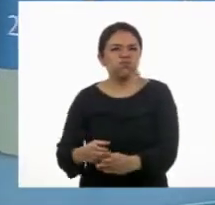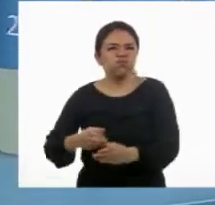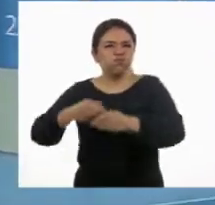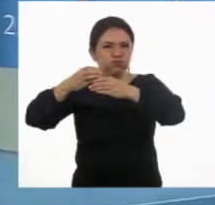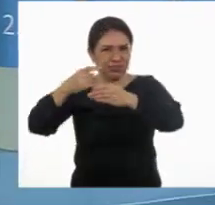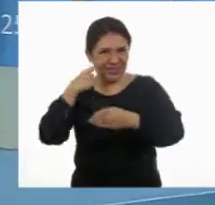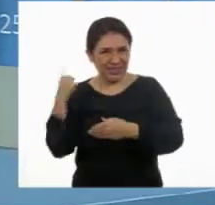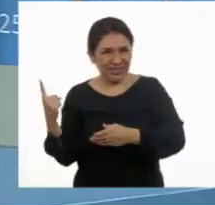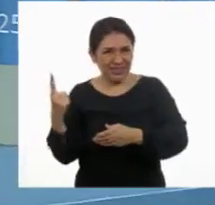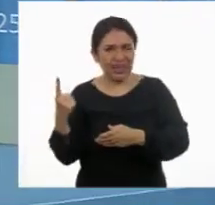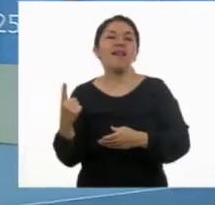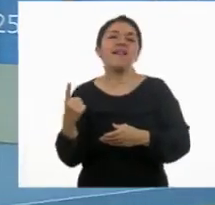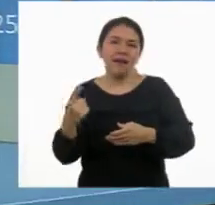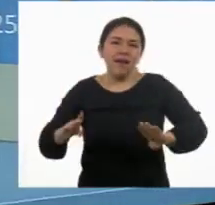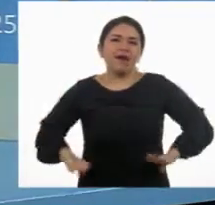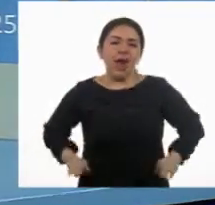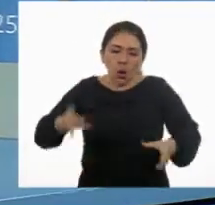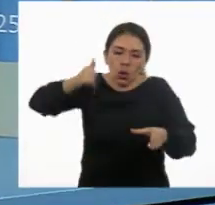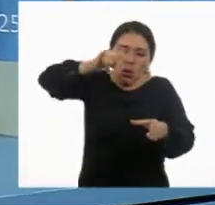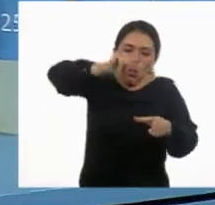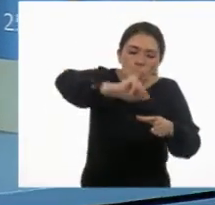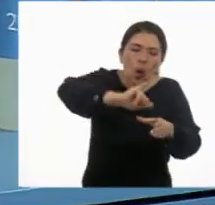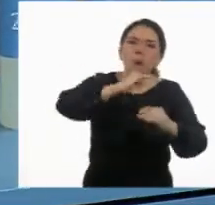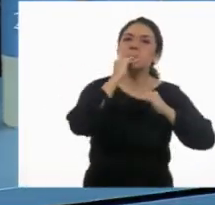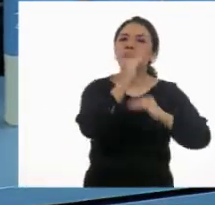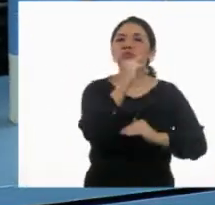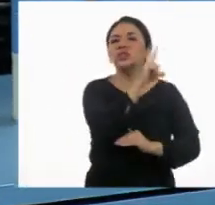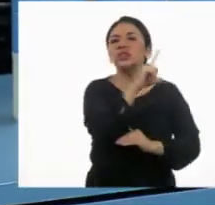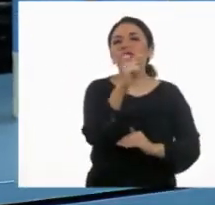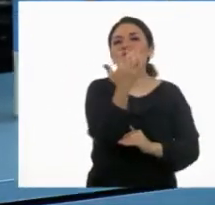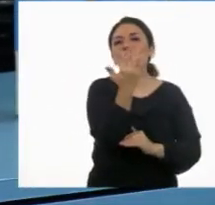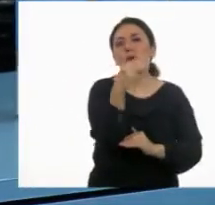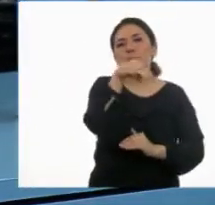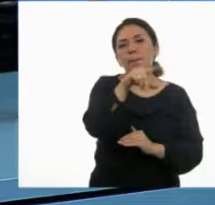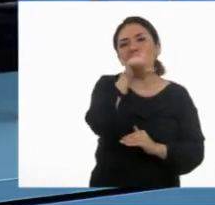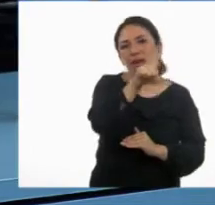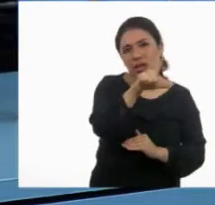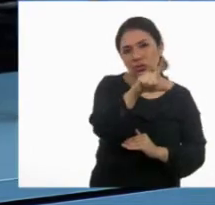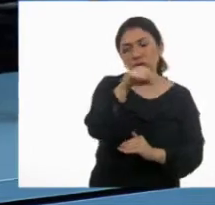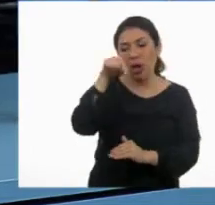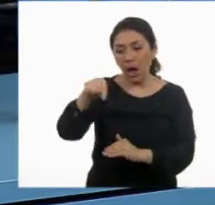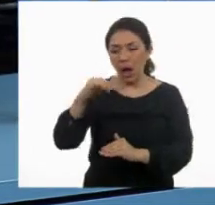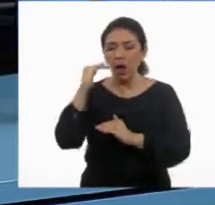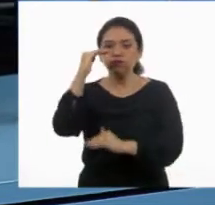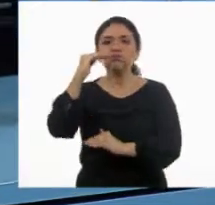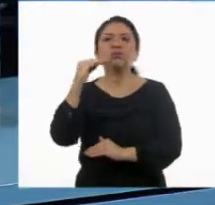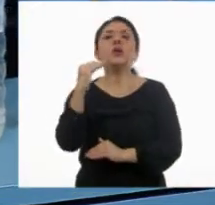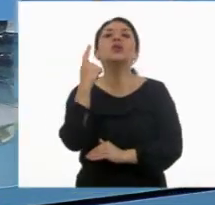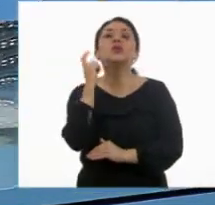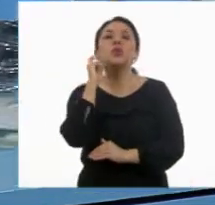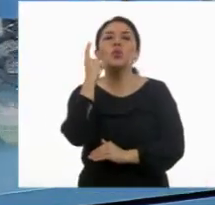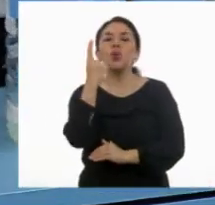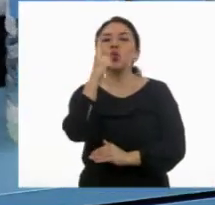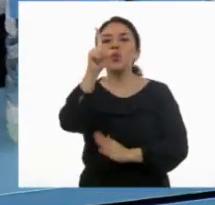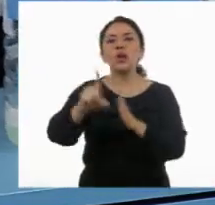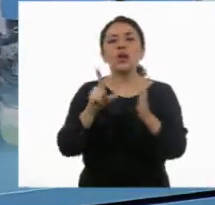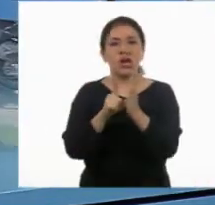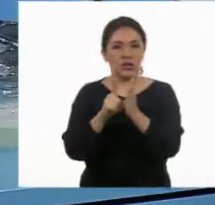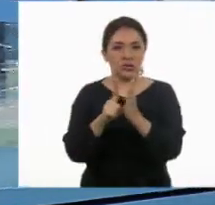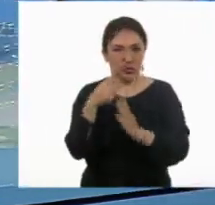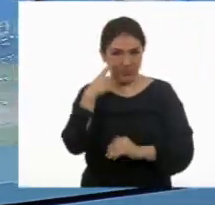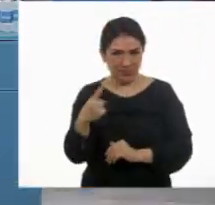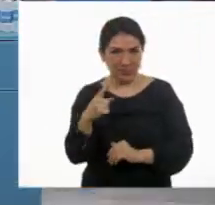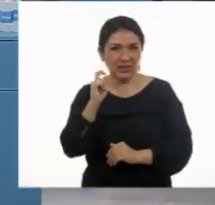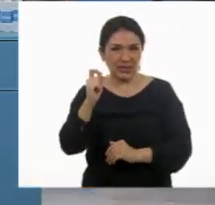que esta. Entonces, a esta le caben 750 mililitros y a esta le cabe 1 litro. Es